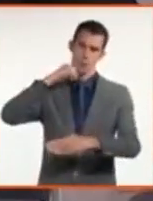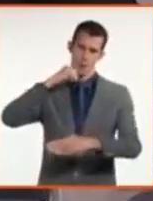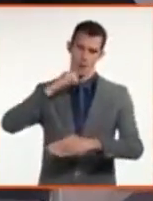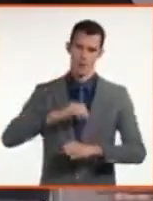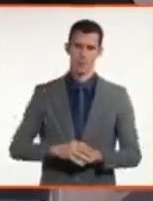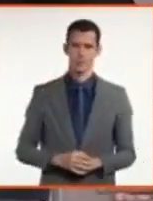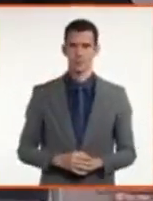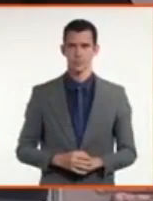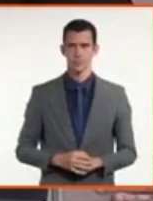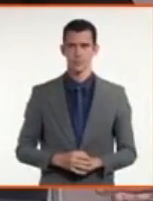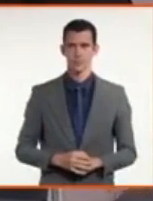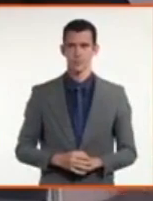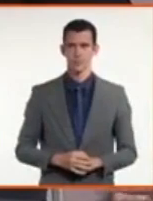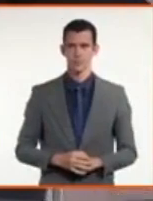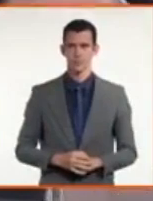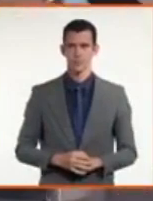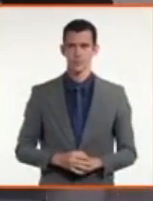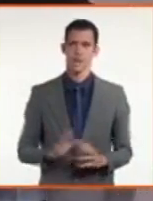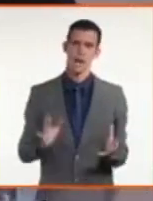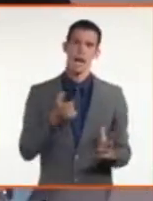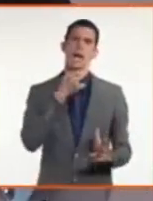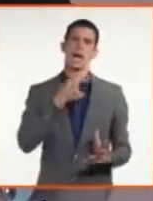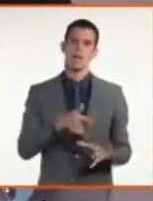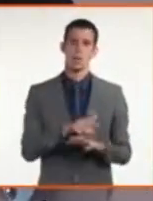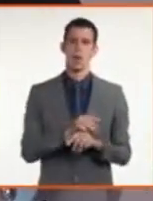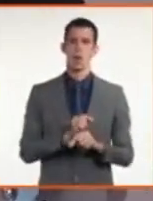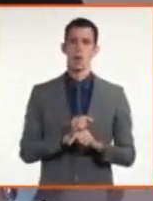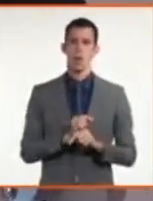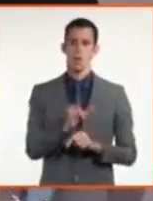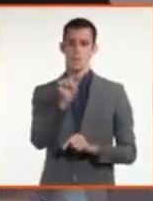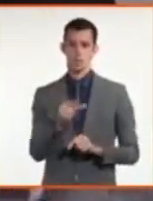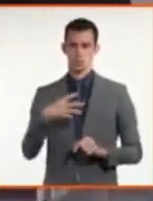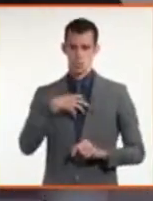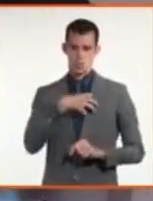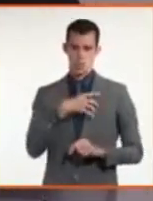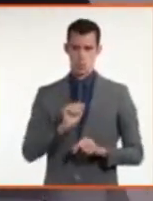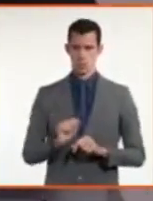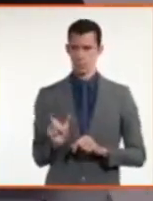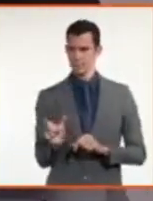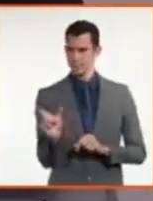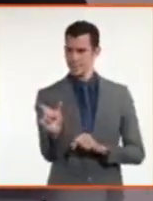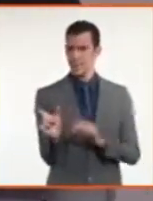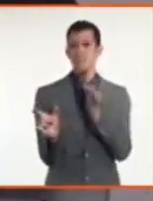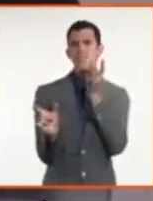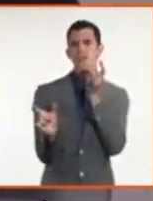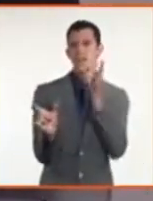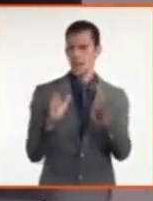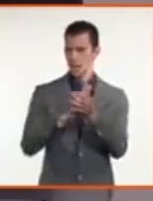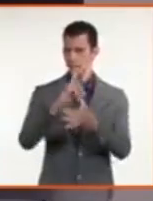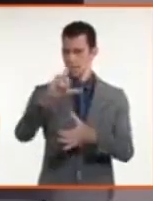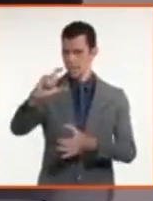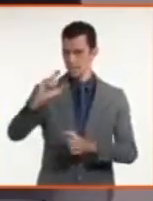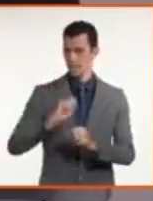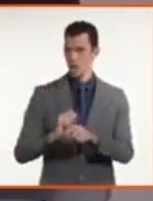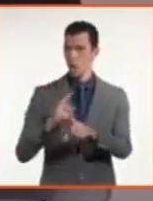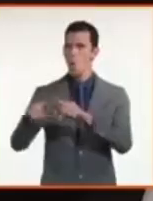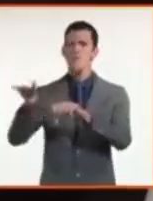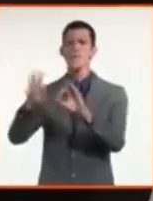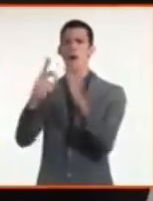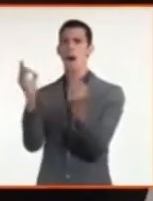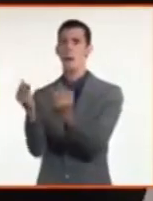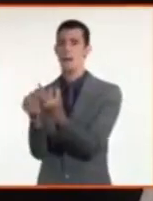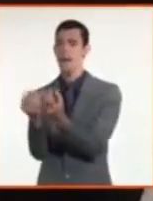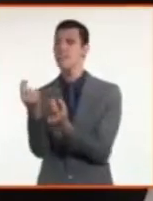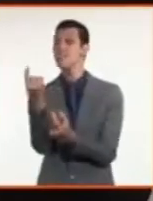tienda las 10 las tiendas la tienen que utilizar para reponer sus inventarios de lo contrario no habría una una sistemática que sería